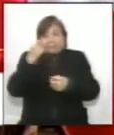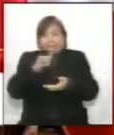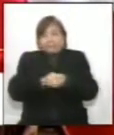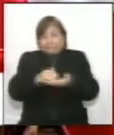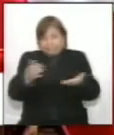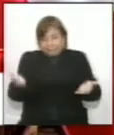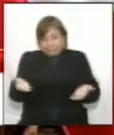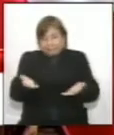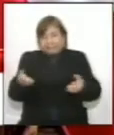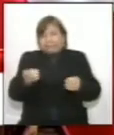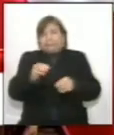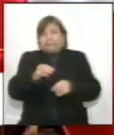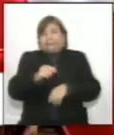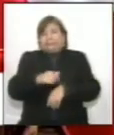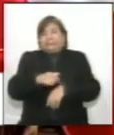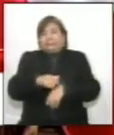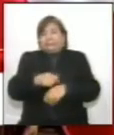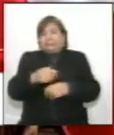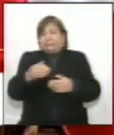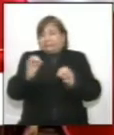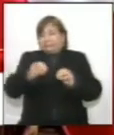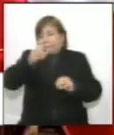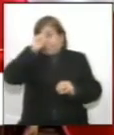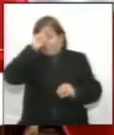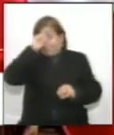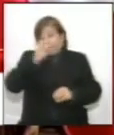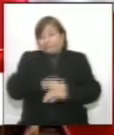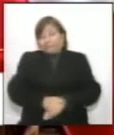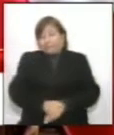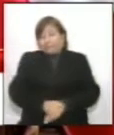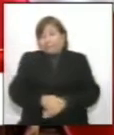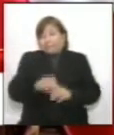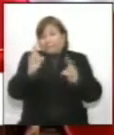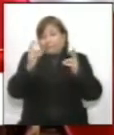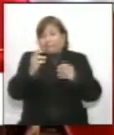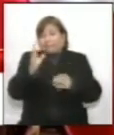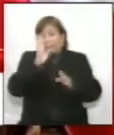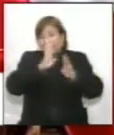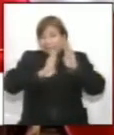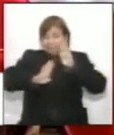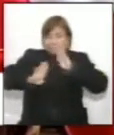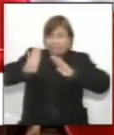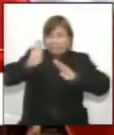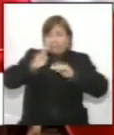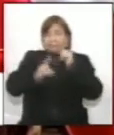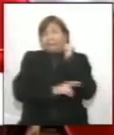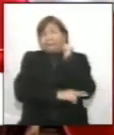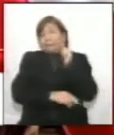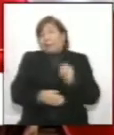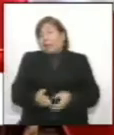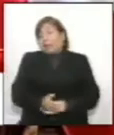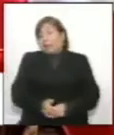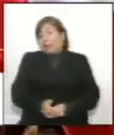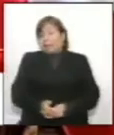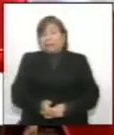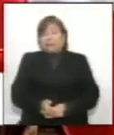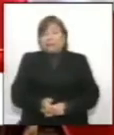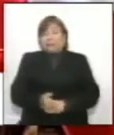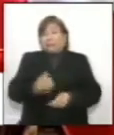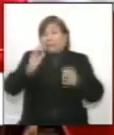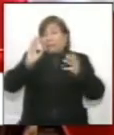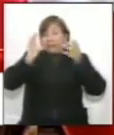este momento poniendo al Perú en un tema de preocupación nacional, o pretendiendo confundir